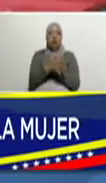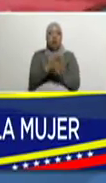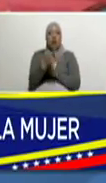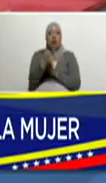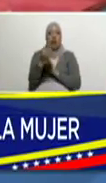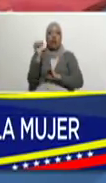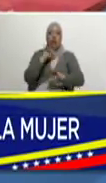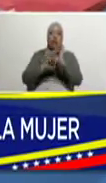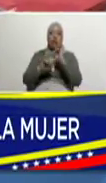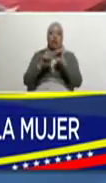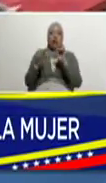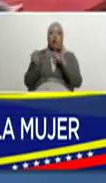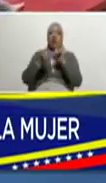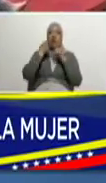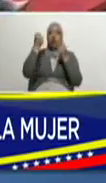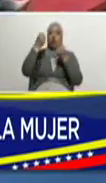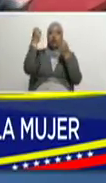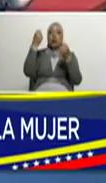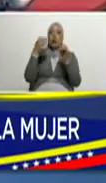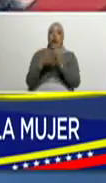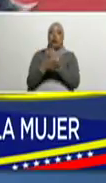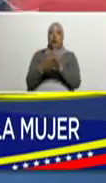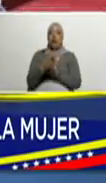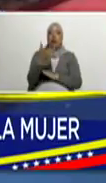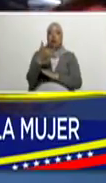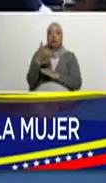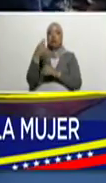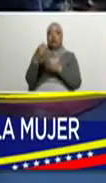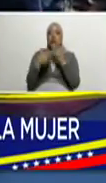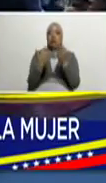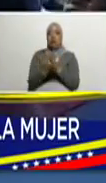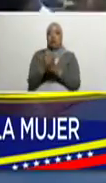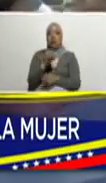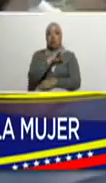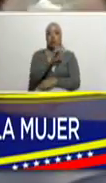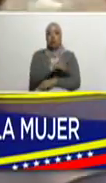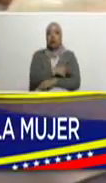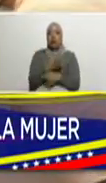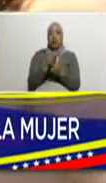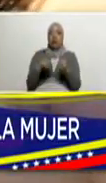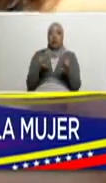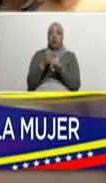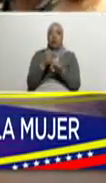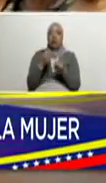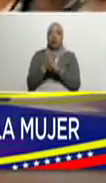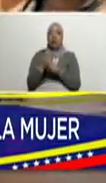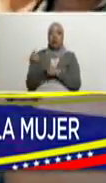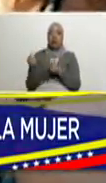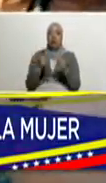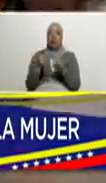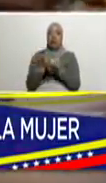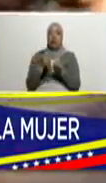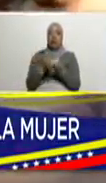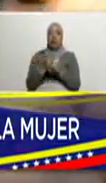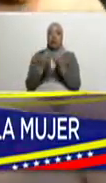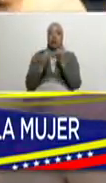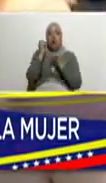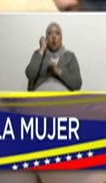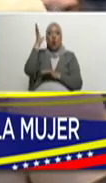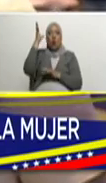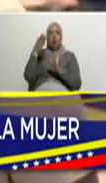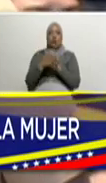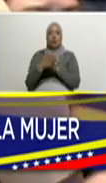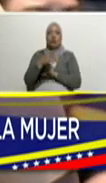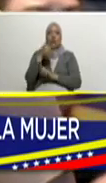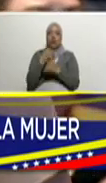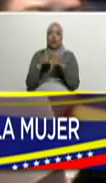al frente de la lucha, al frente de la vanguardia y poder liberarnos en el conocimiento,